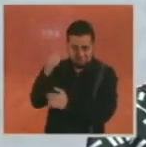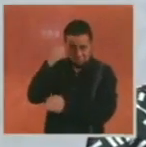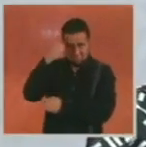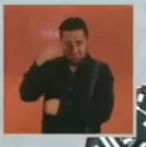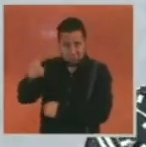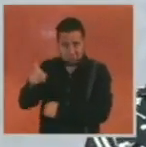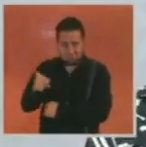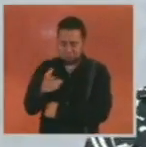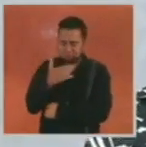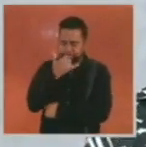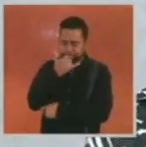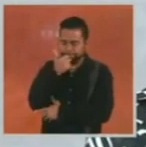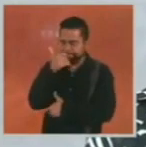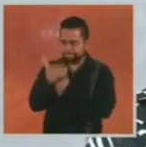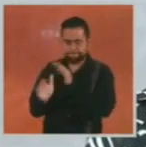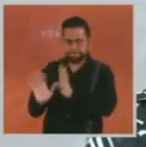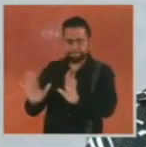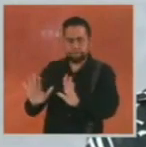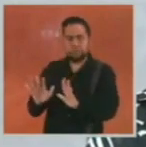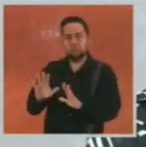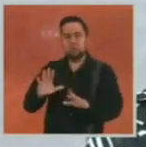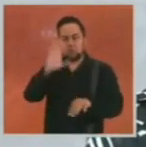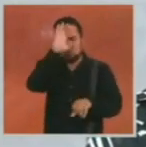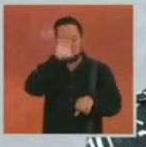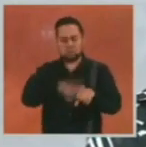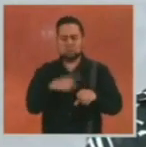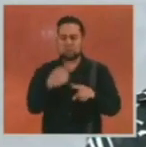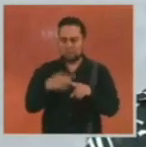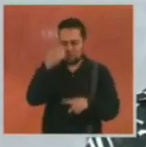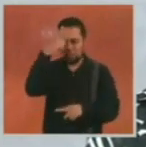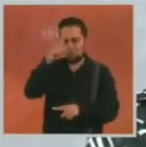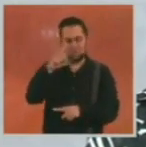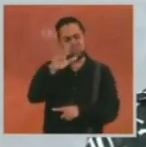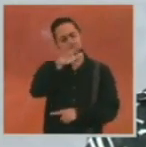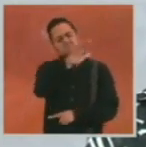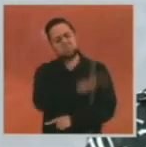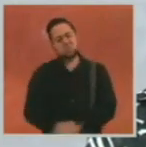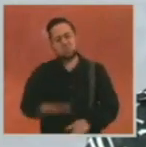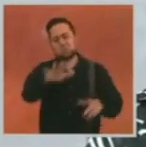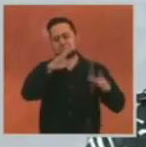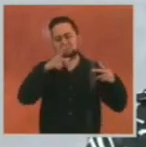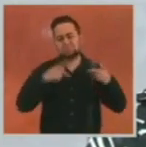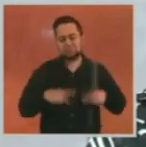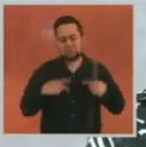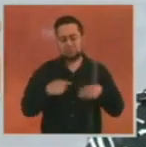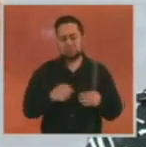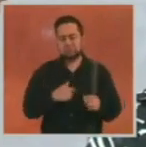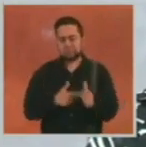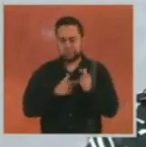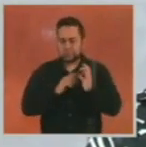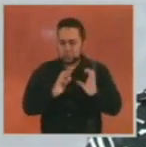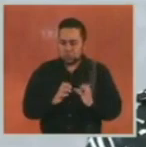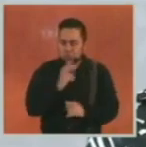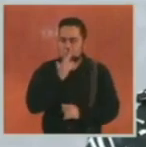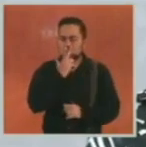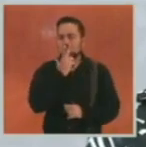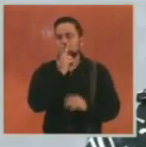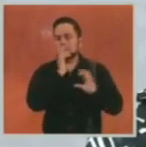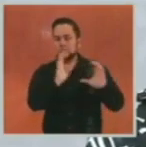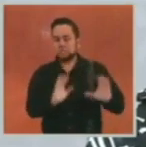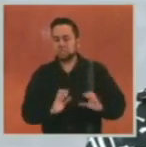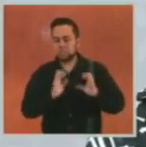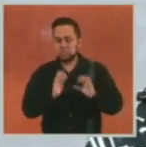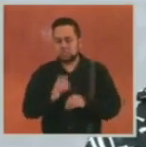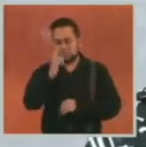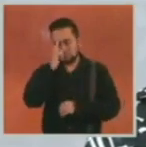económico la cultura es del pueblo y la vamos a seguir siempre cuidando y preservando